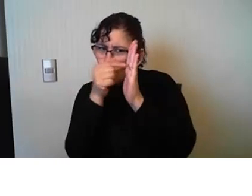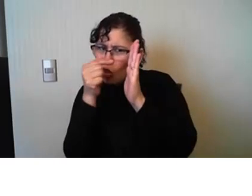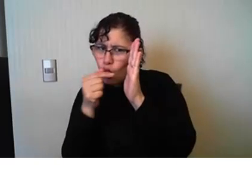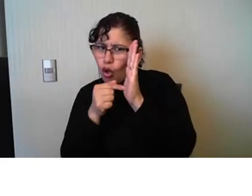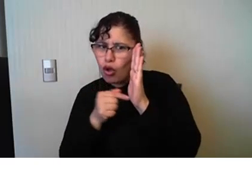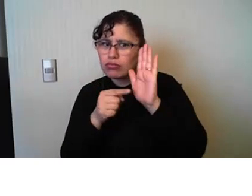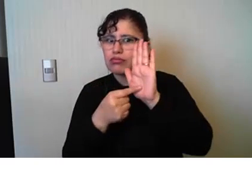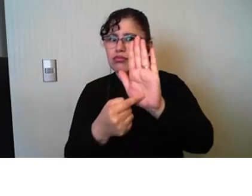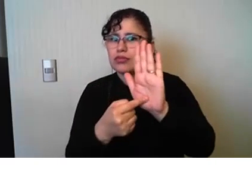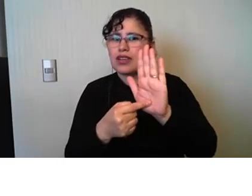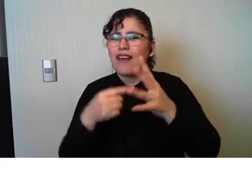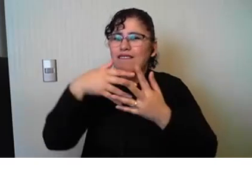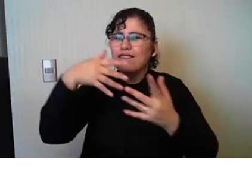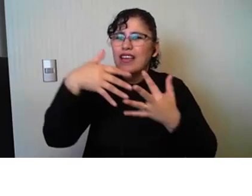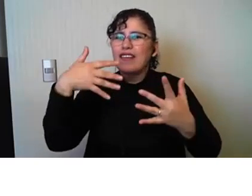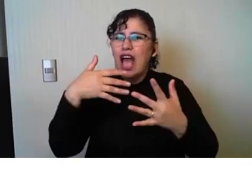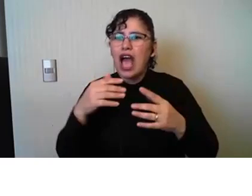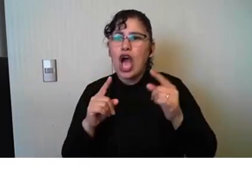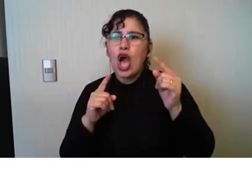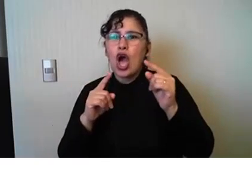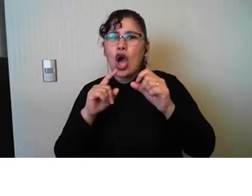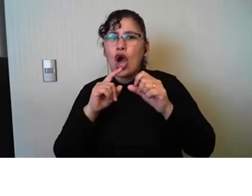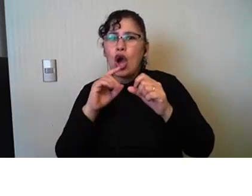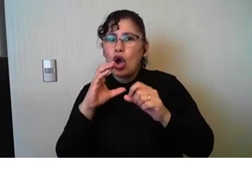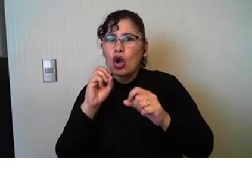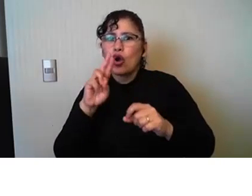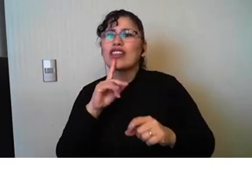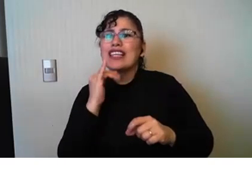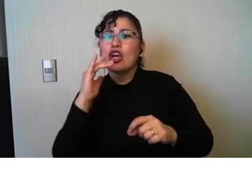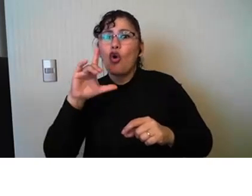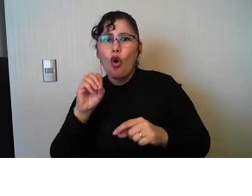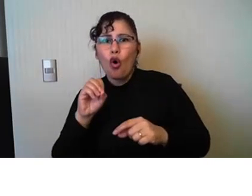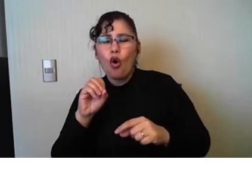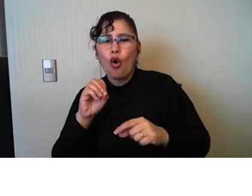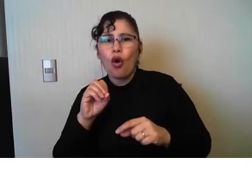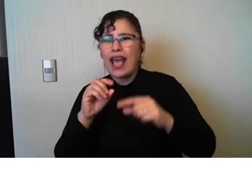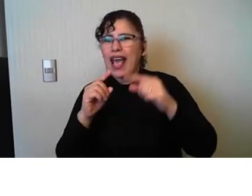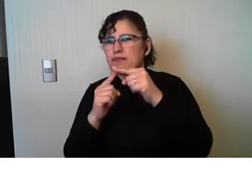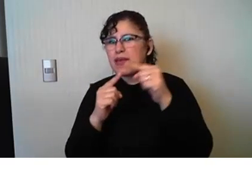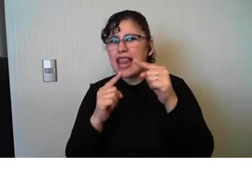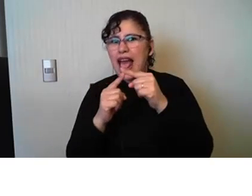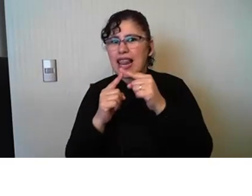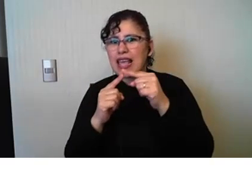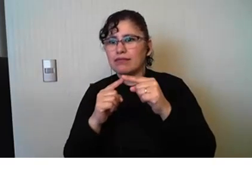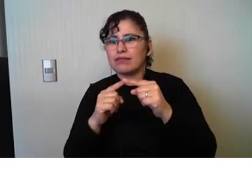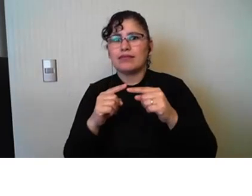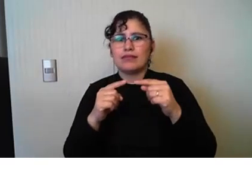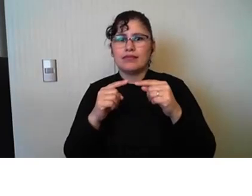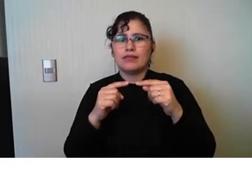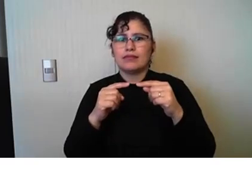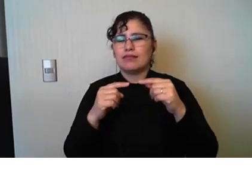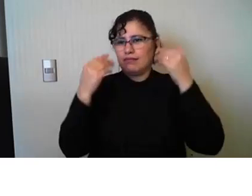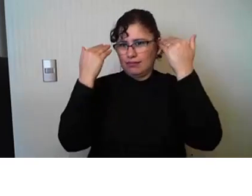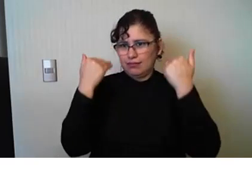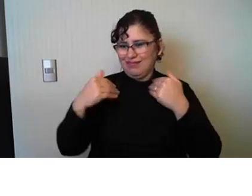fibras corticonucleares y fibras, en realidad estos son córticos pinales del miembro superior, del tronco y del miembro inferior. Hay una